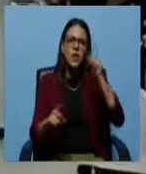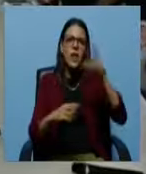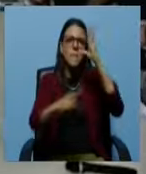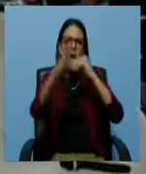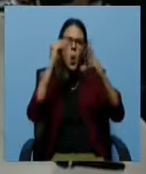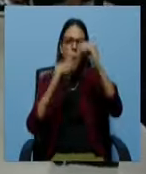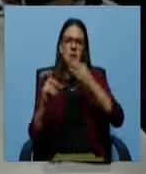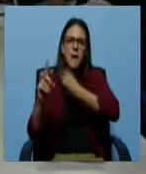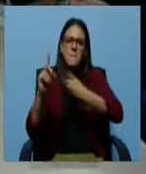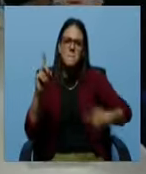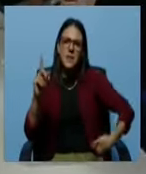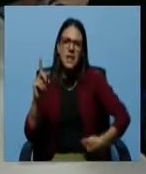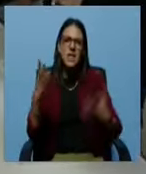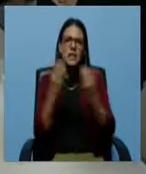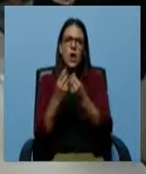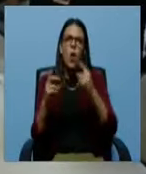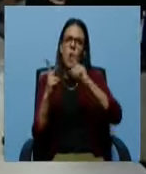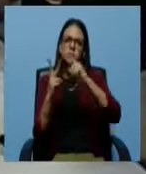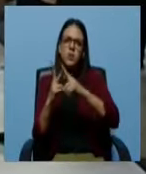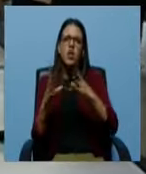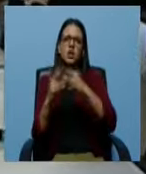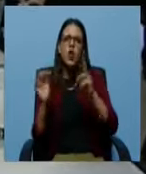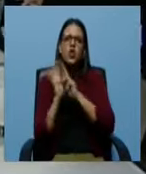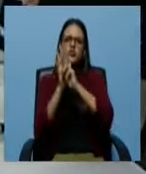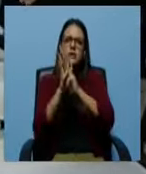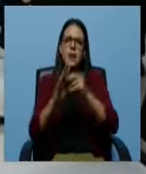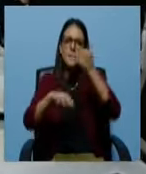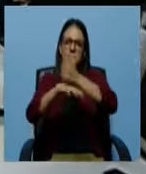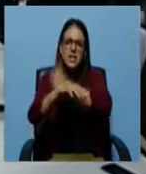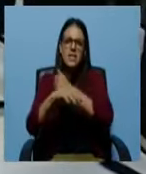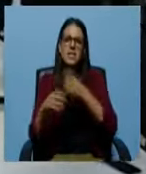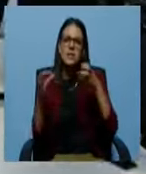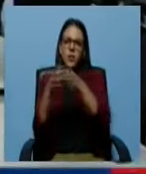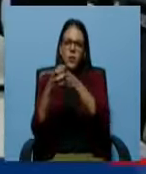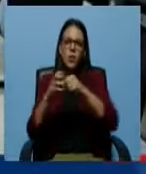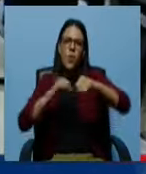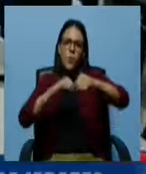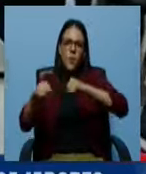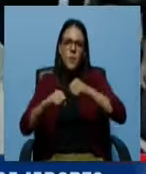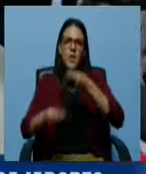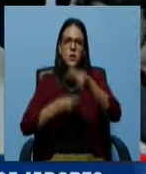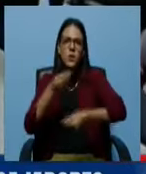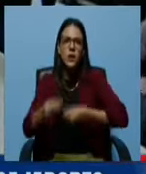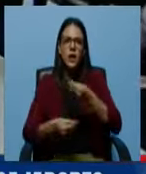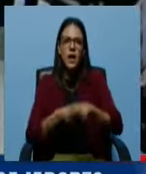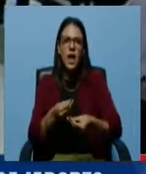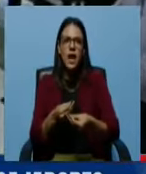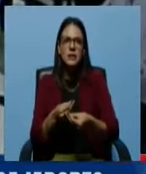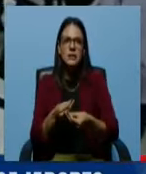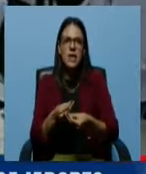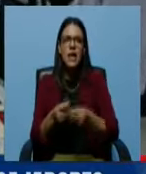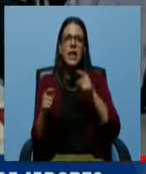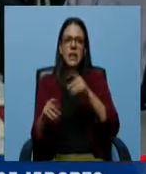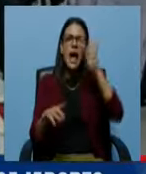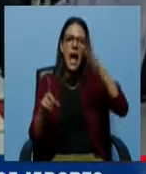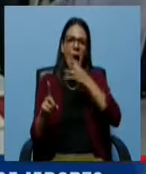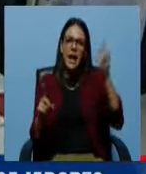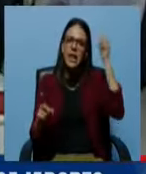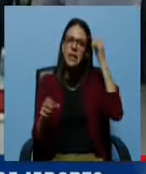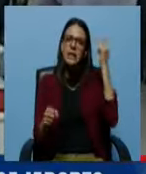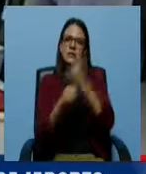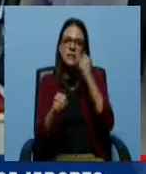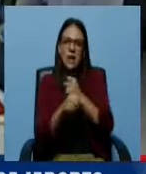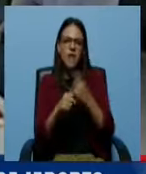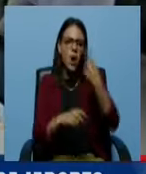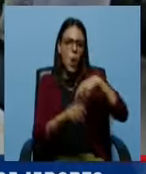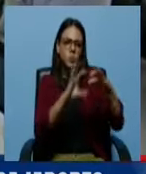Estado venezolano con también los representantes de este importante movimiento que llevan a cabo esta agenda de trabajo en